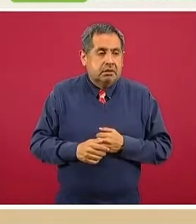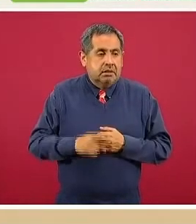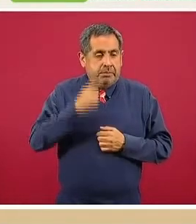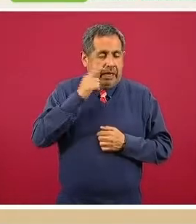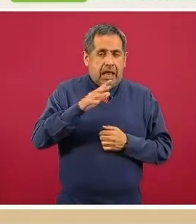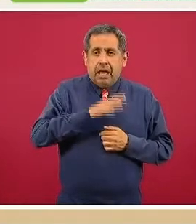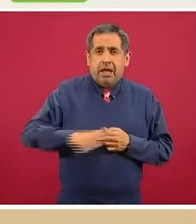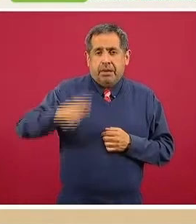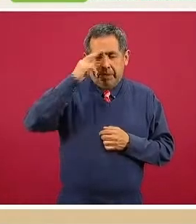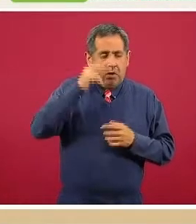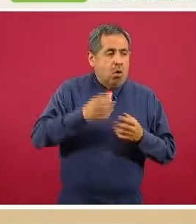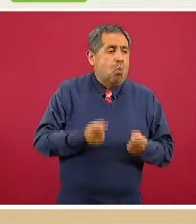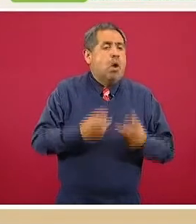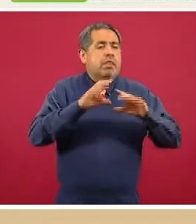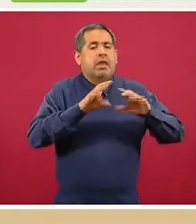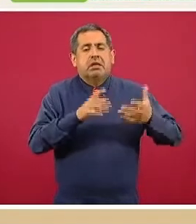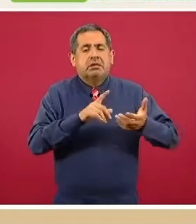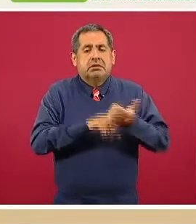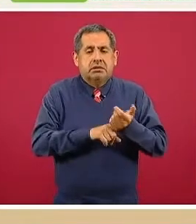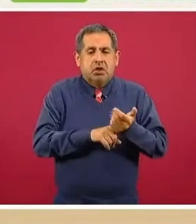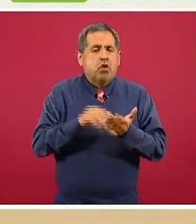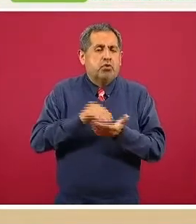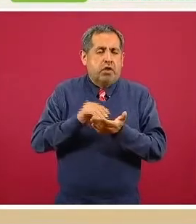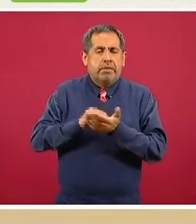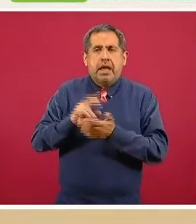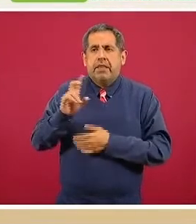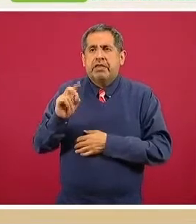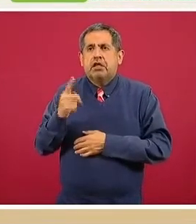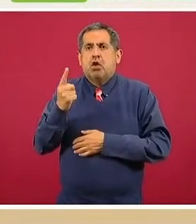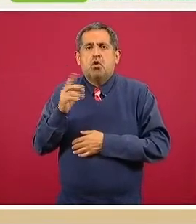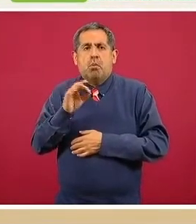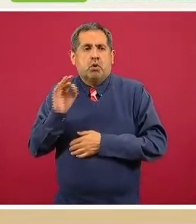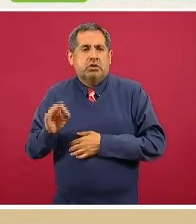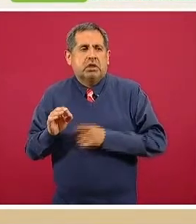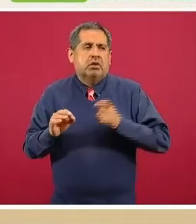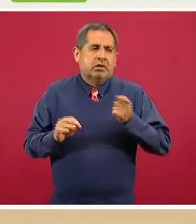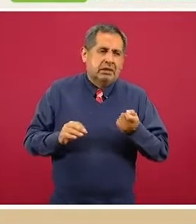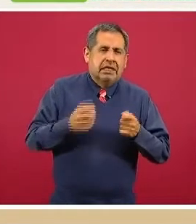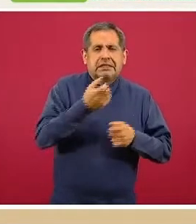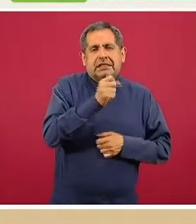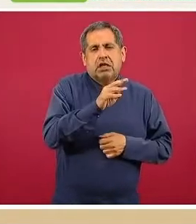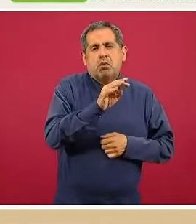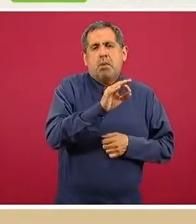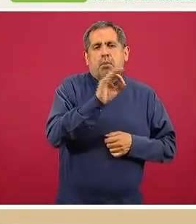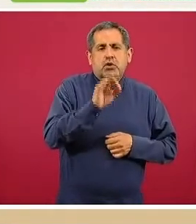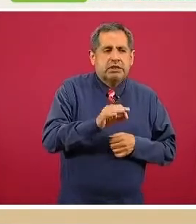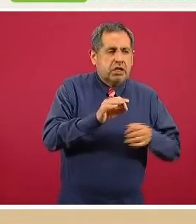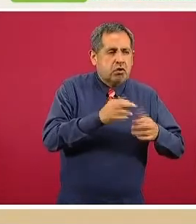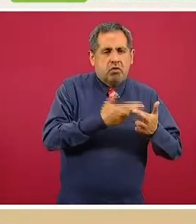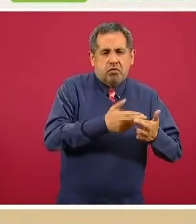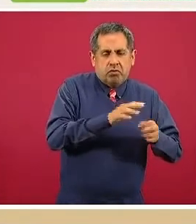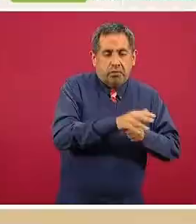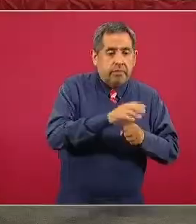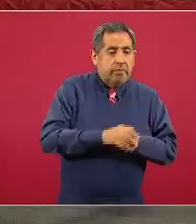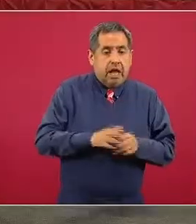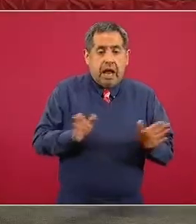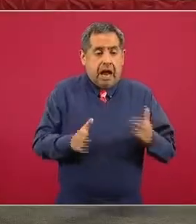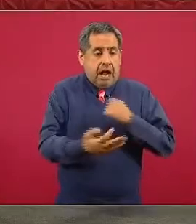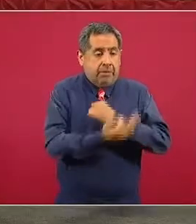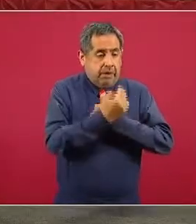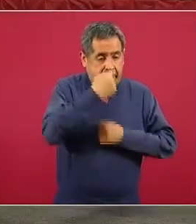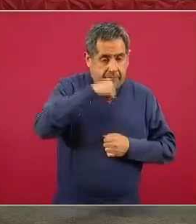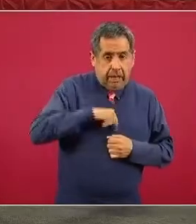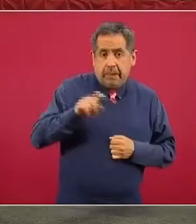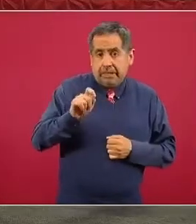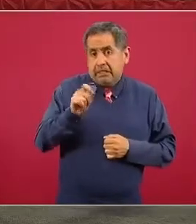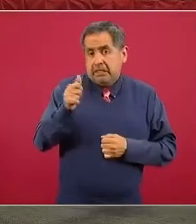nacional para las camas generales continúa siendo de 31%, para las camas con ventilador 26%, y